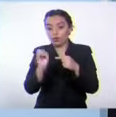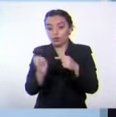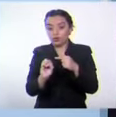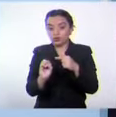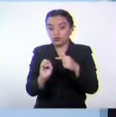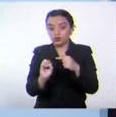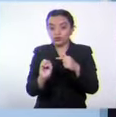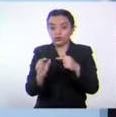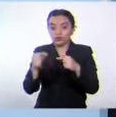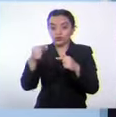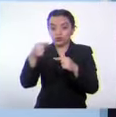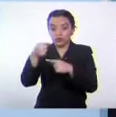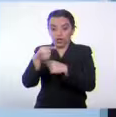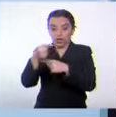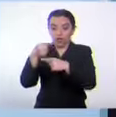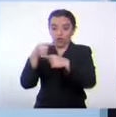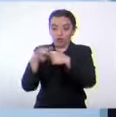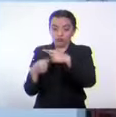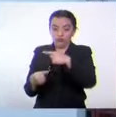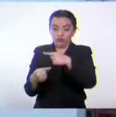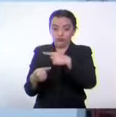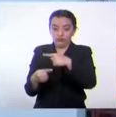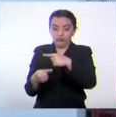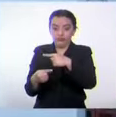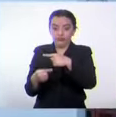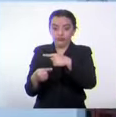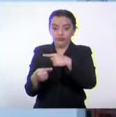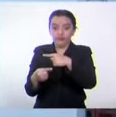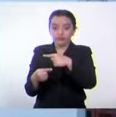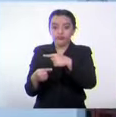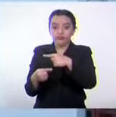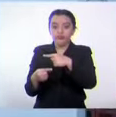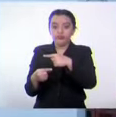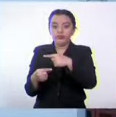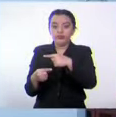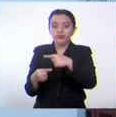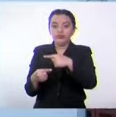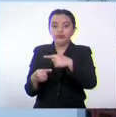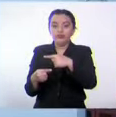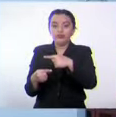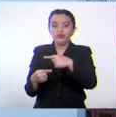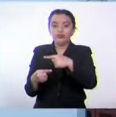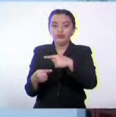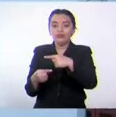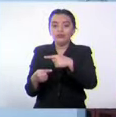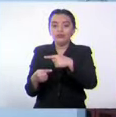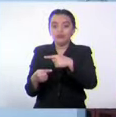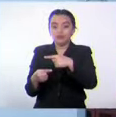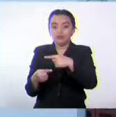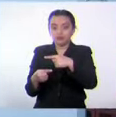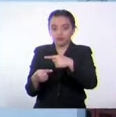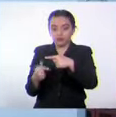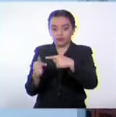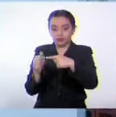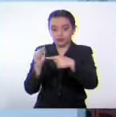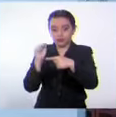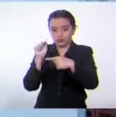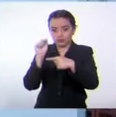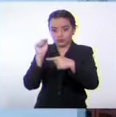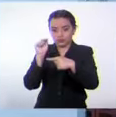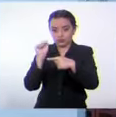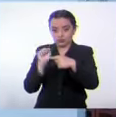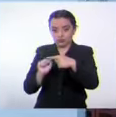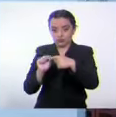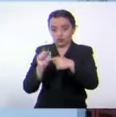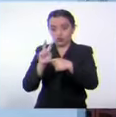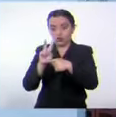gramo sobre gramo. En este caso ya nos dicen la masa de la disolución y son